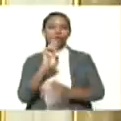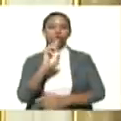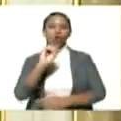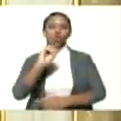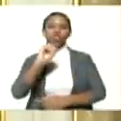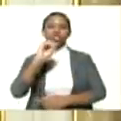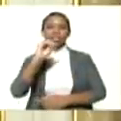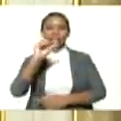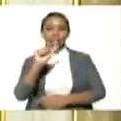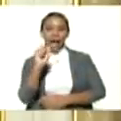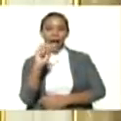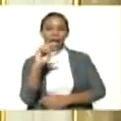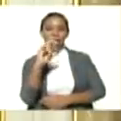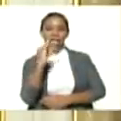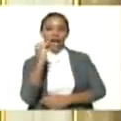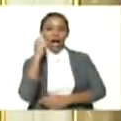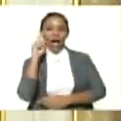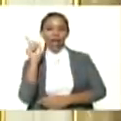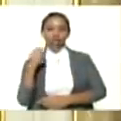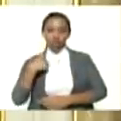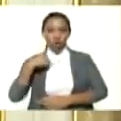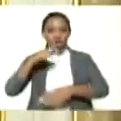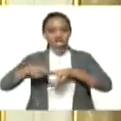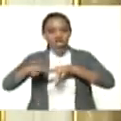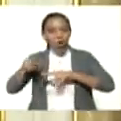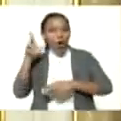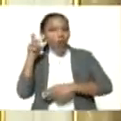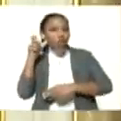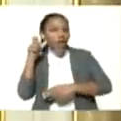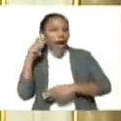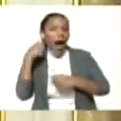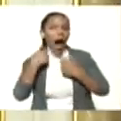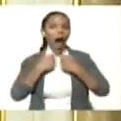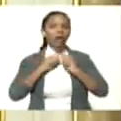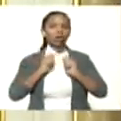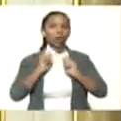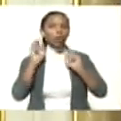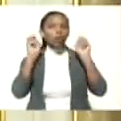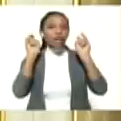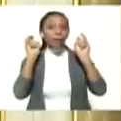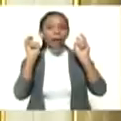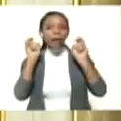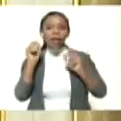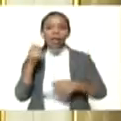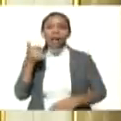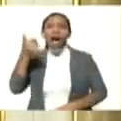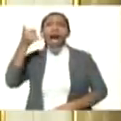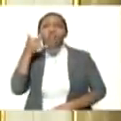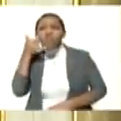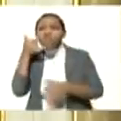Y muy niño escuché de Aristóbulo. Aló, ¿quién es